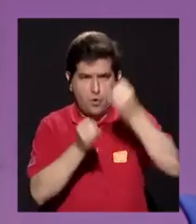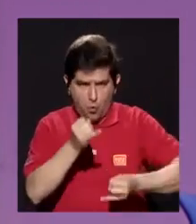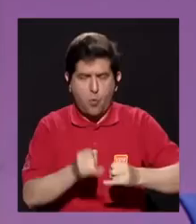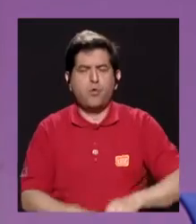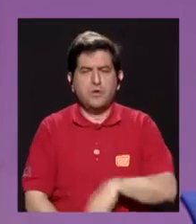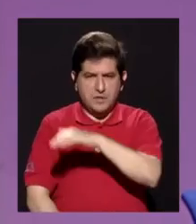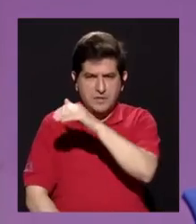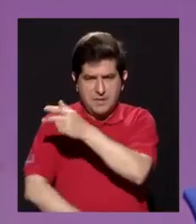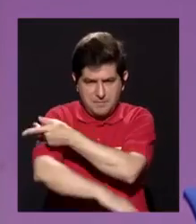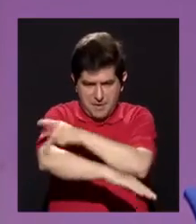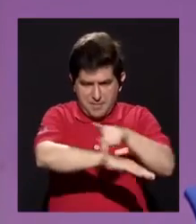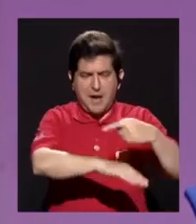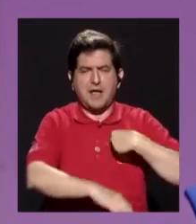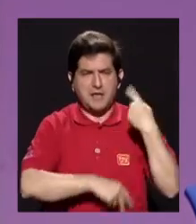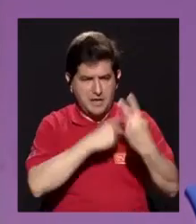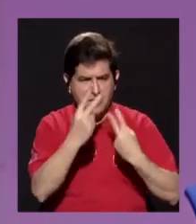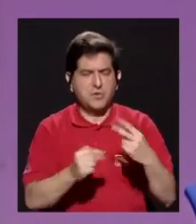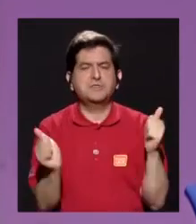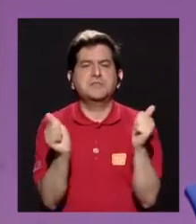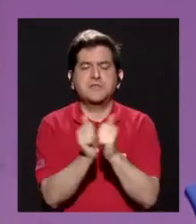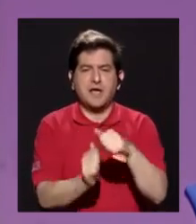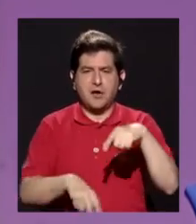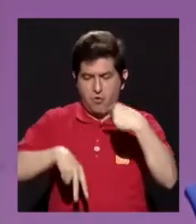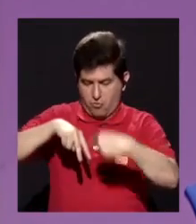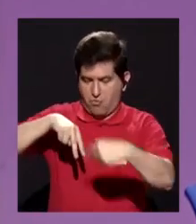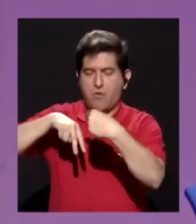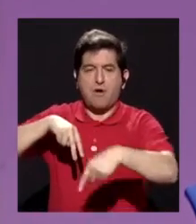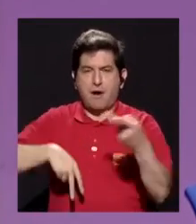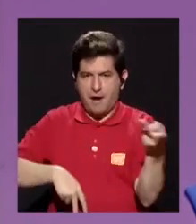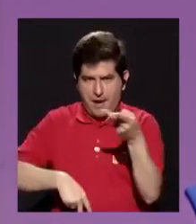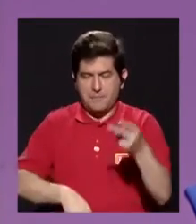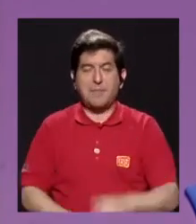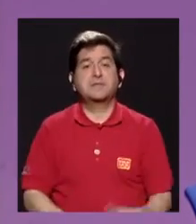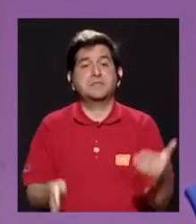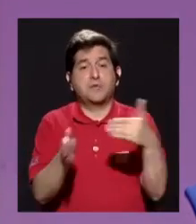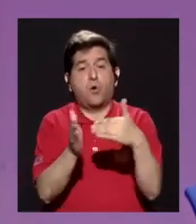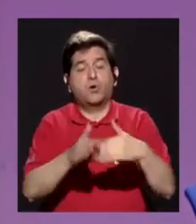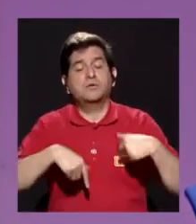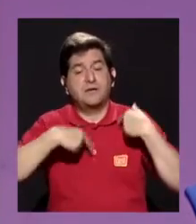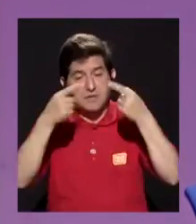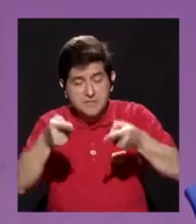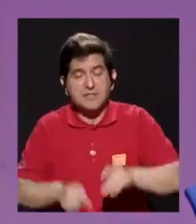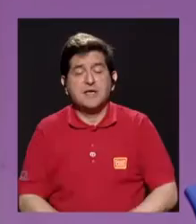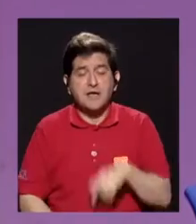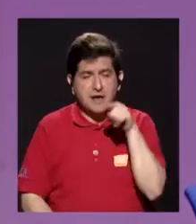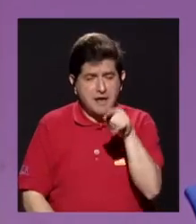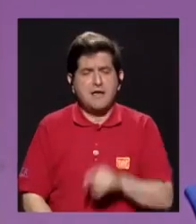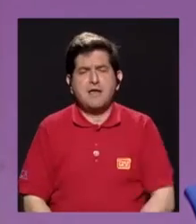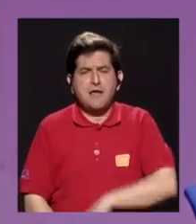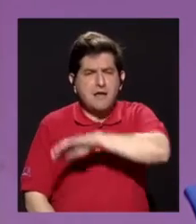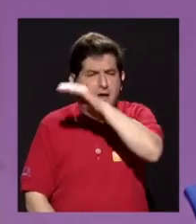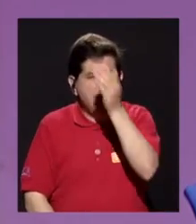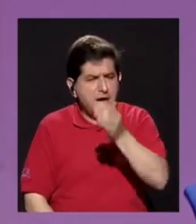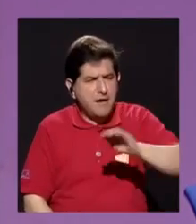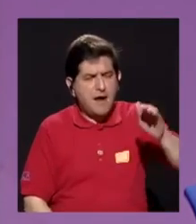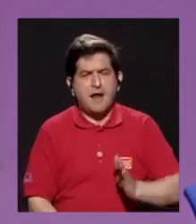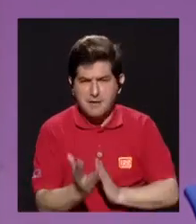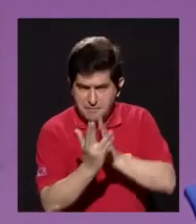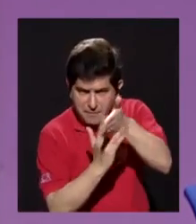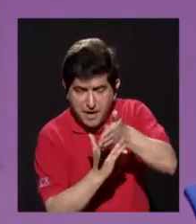visité cuando todavía tenía mis dos piernas. Entonces regresar a la playa y meterme al mar a esas profundidades que nunca antes lo había